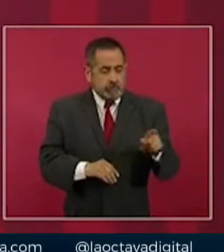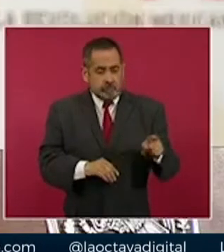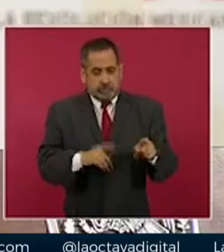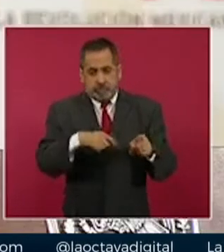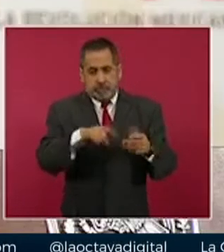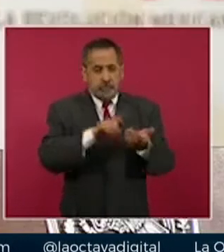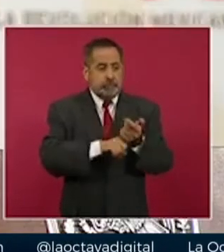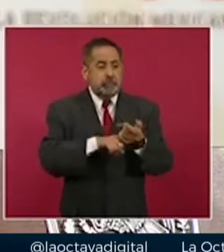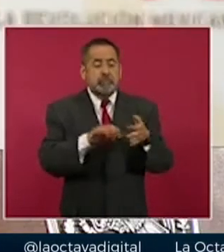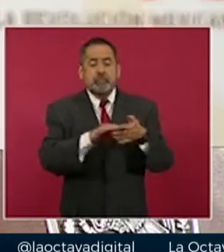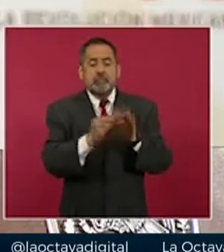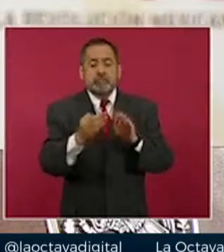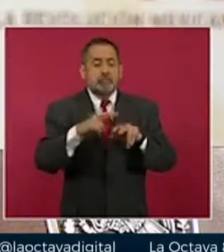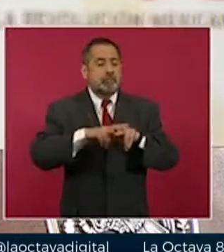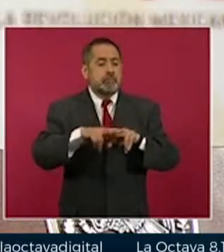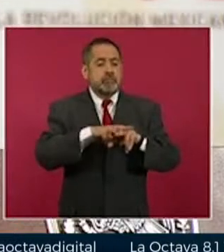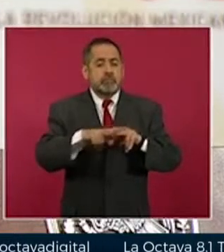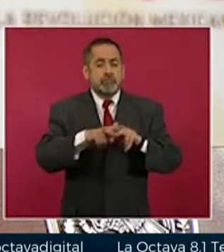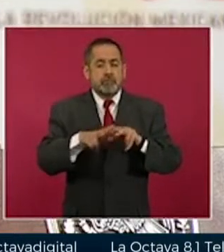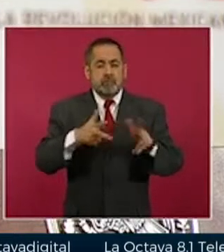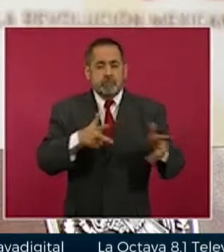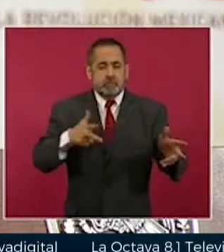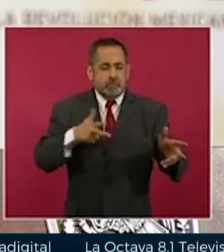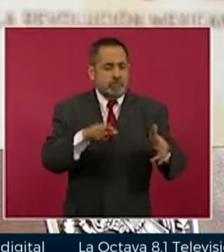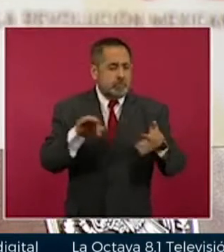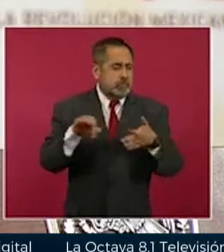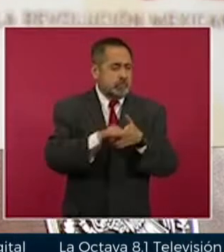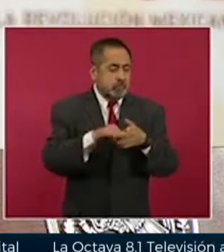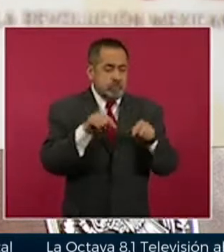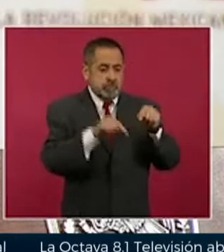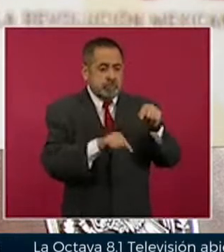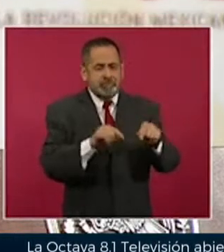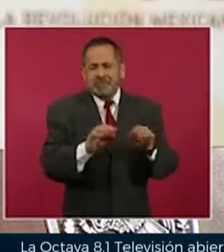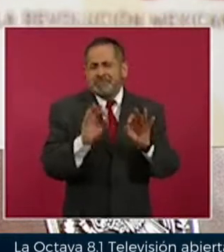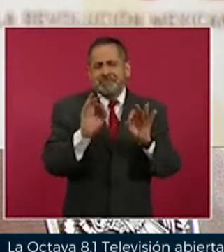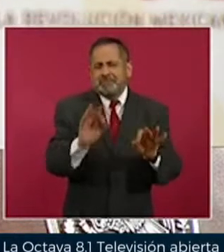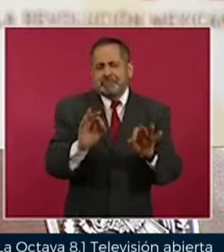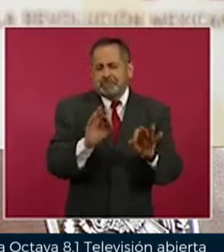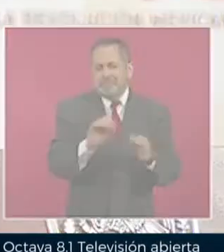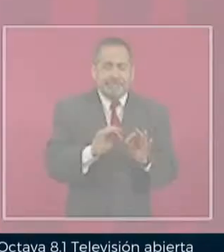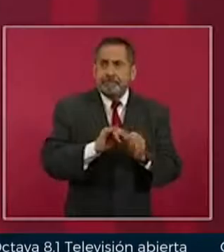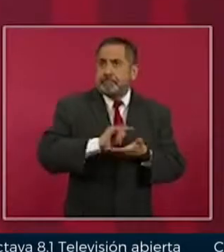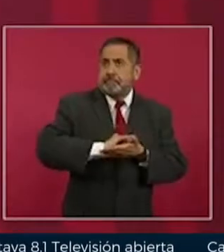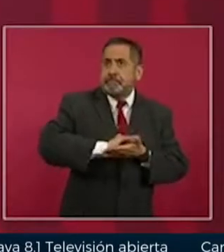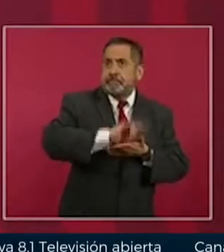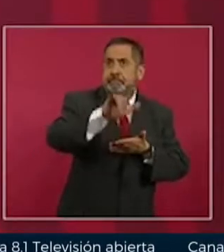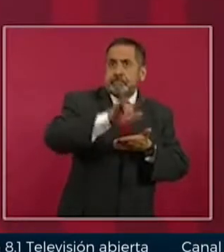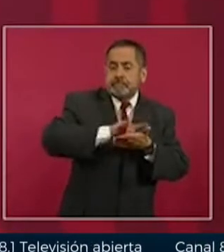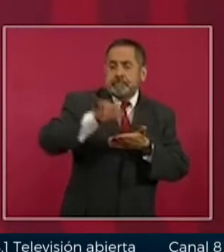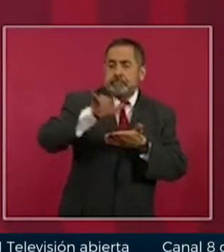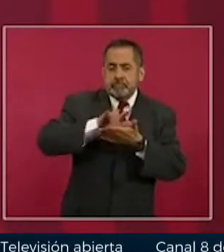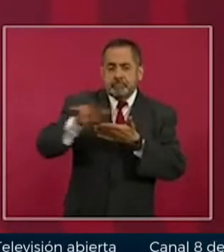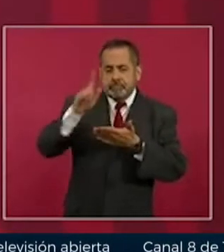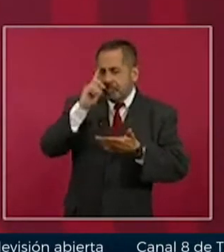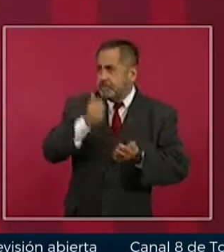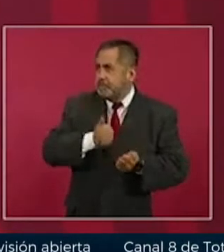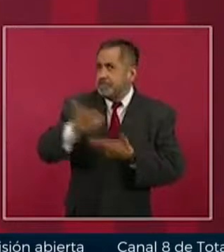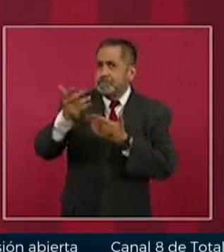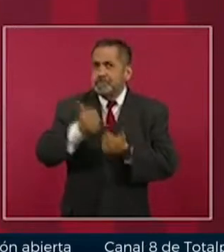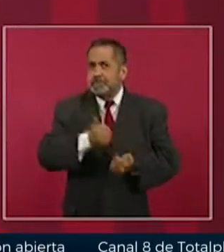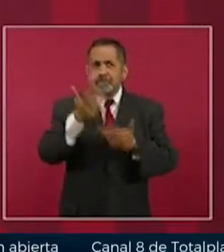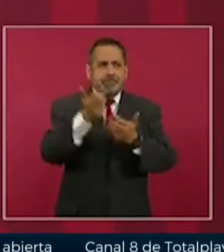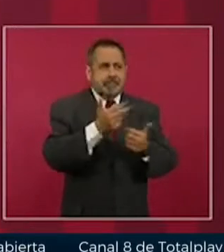el ferrocarril y tiene una ubicación estratégica para la carga.